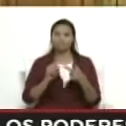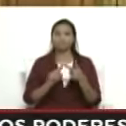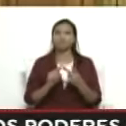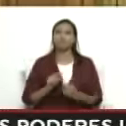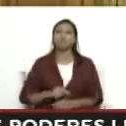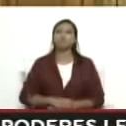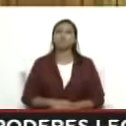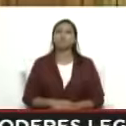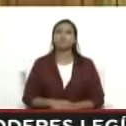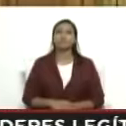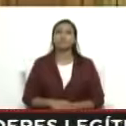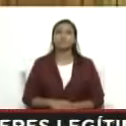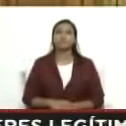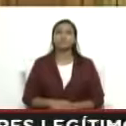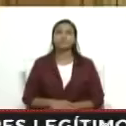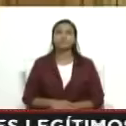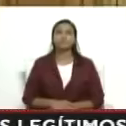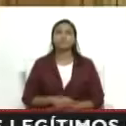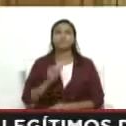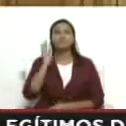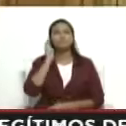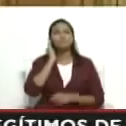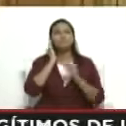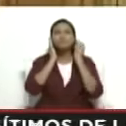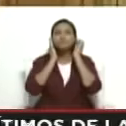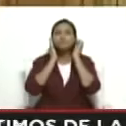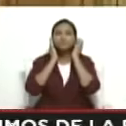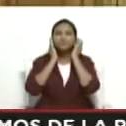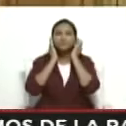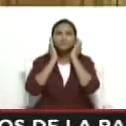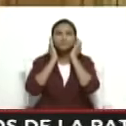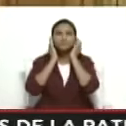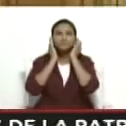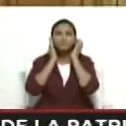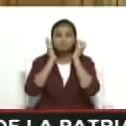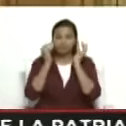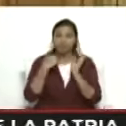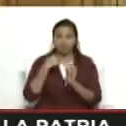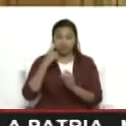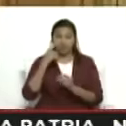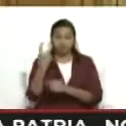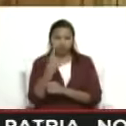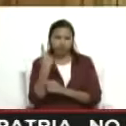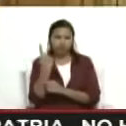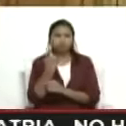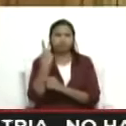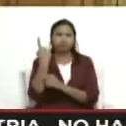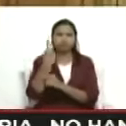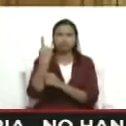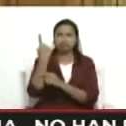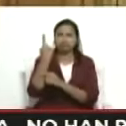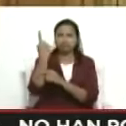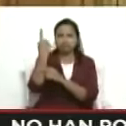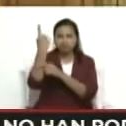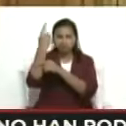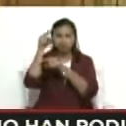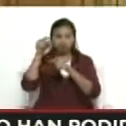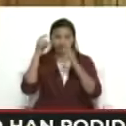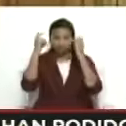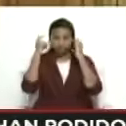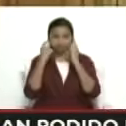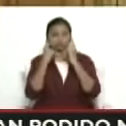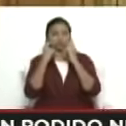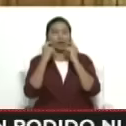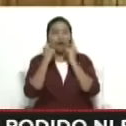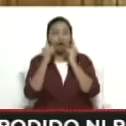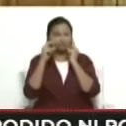Graterol. Y vimos, y yo vi la cantidad de gente, eran como las 11, vi la cantidad